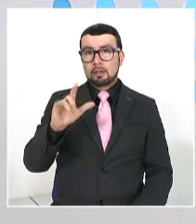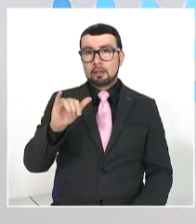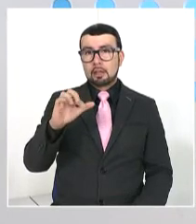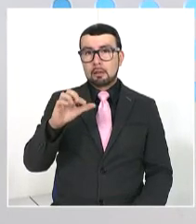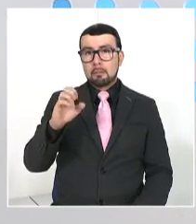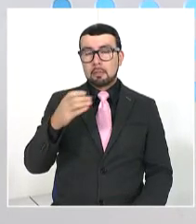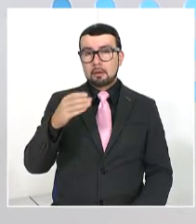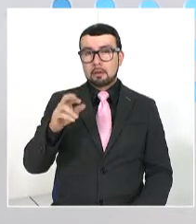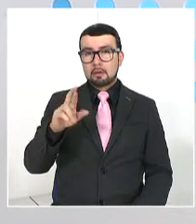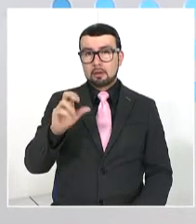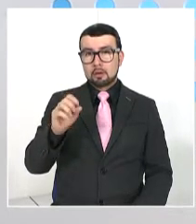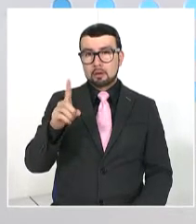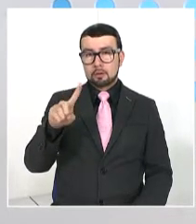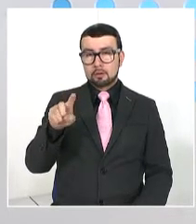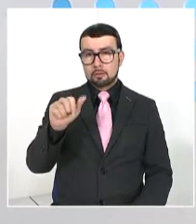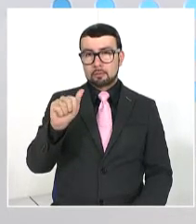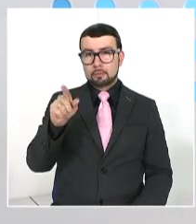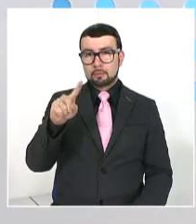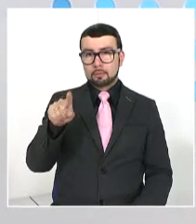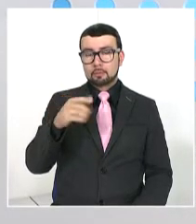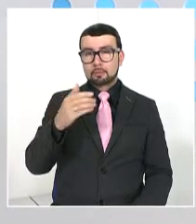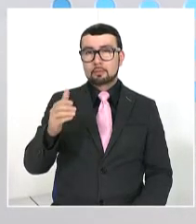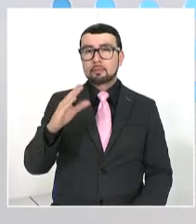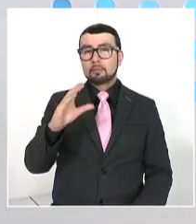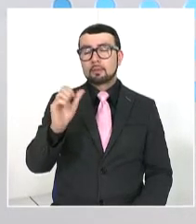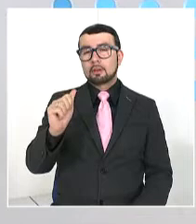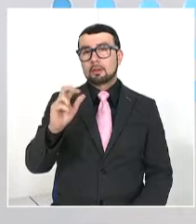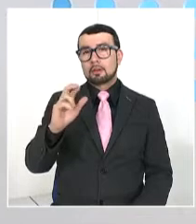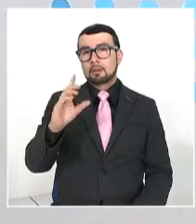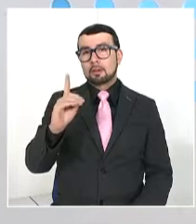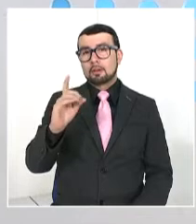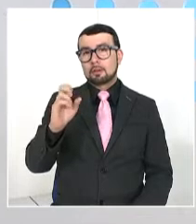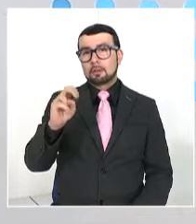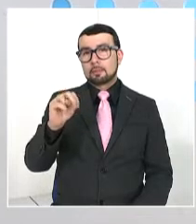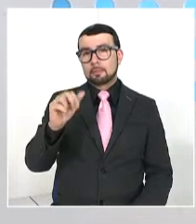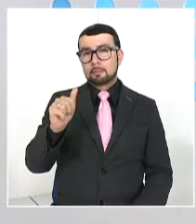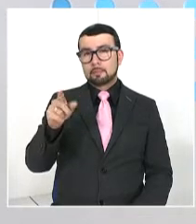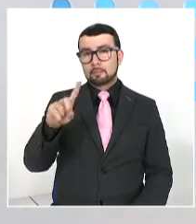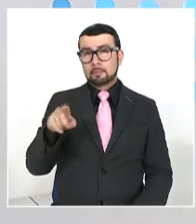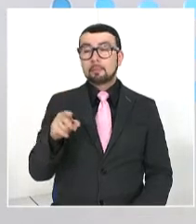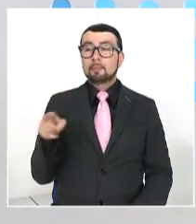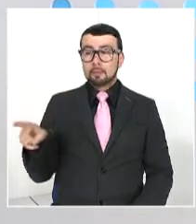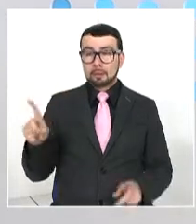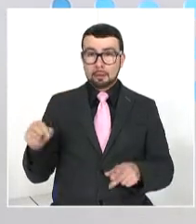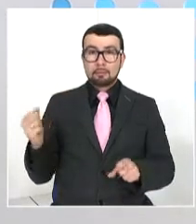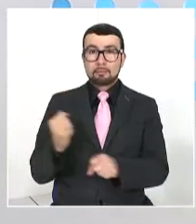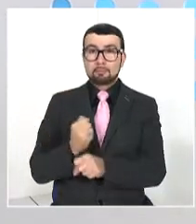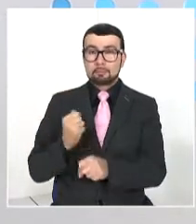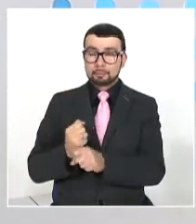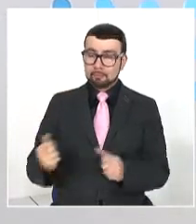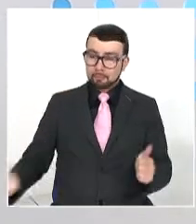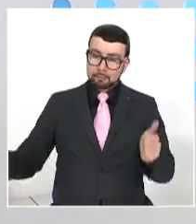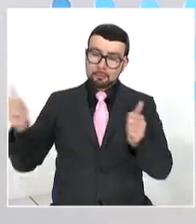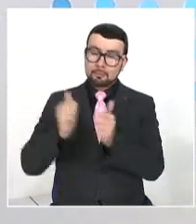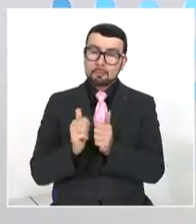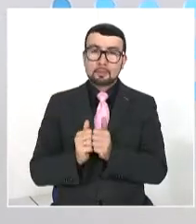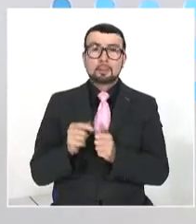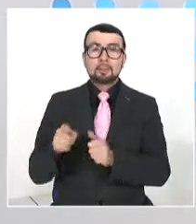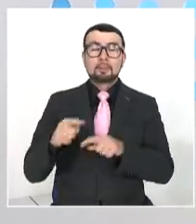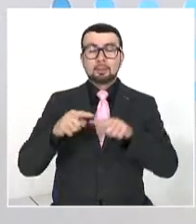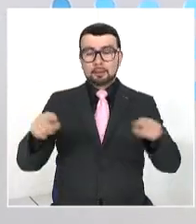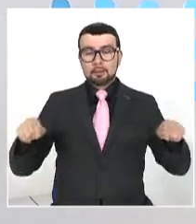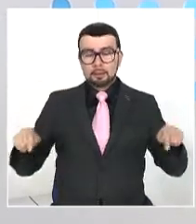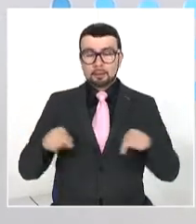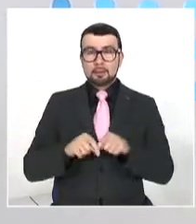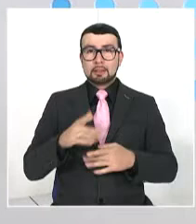quien viene y hace parte del equipo de profesionales de la salud de nuestros parques de la salud, a quien también le quiero dar un